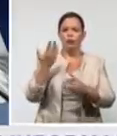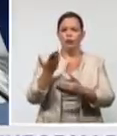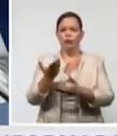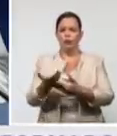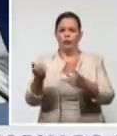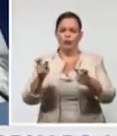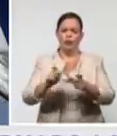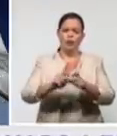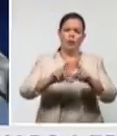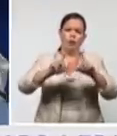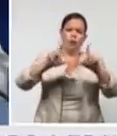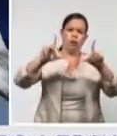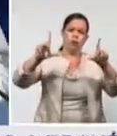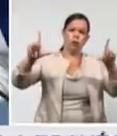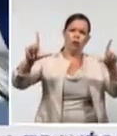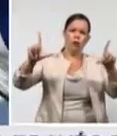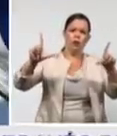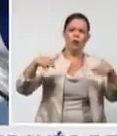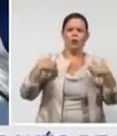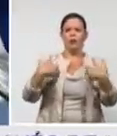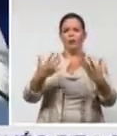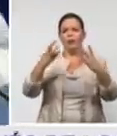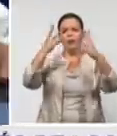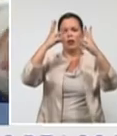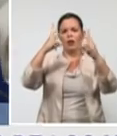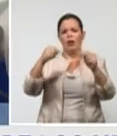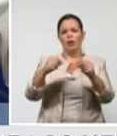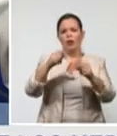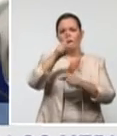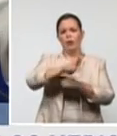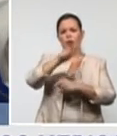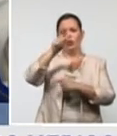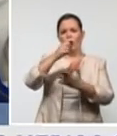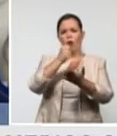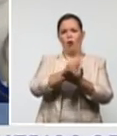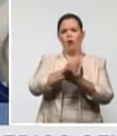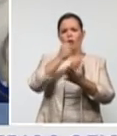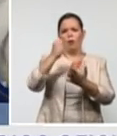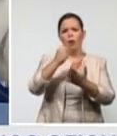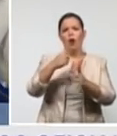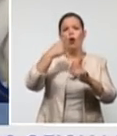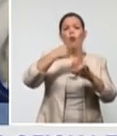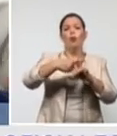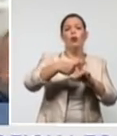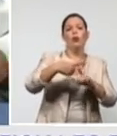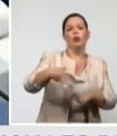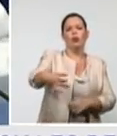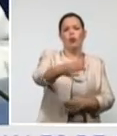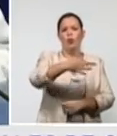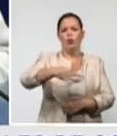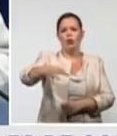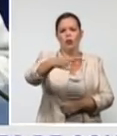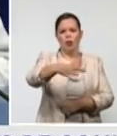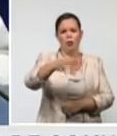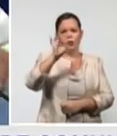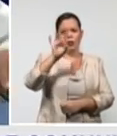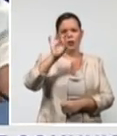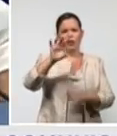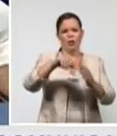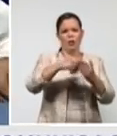de confirmados en los últimos 15 días por municipio. No sé si la tenga disponible.